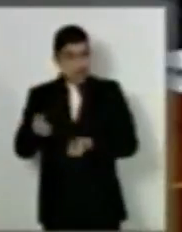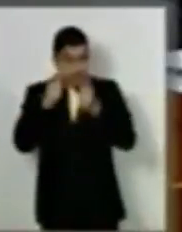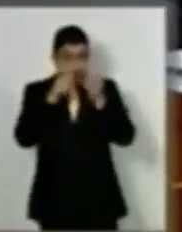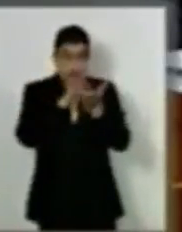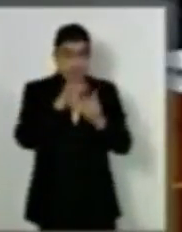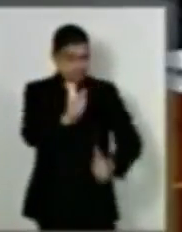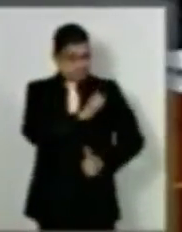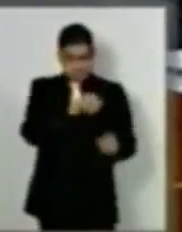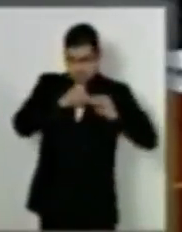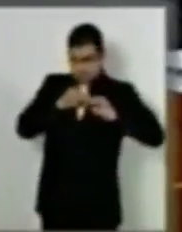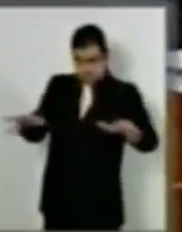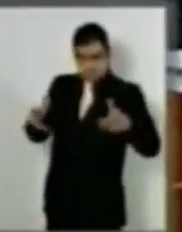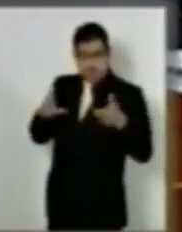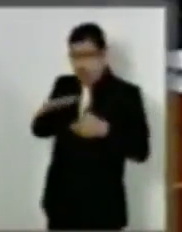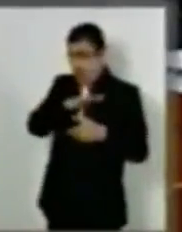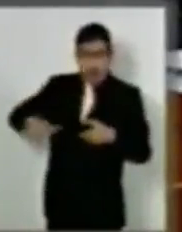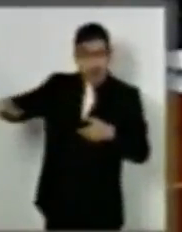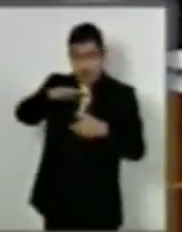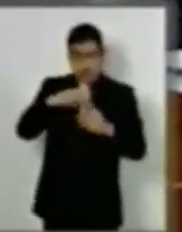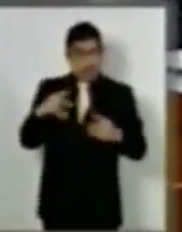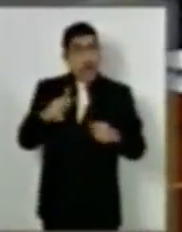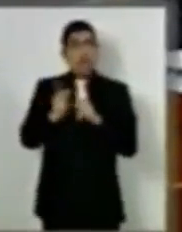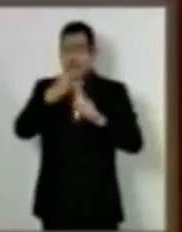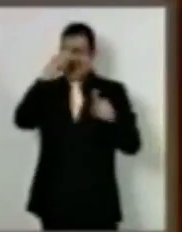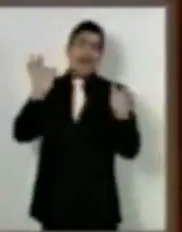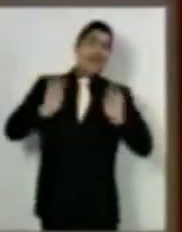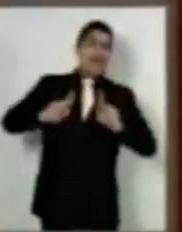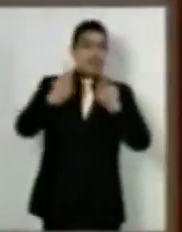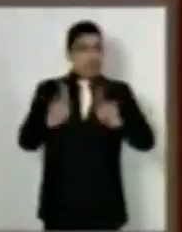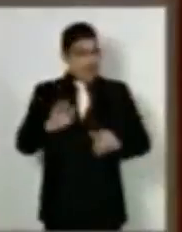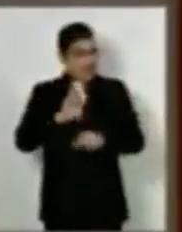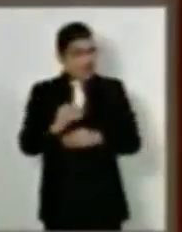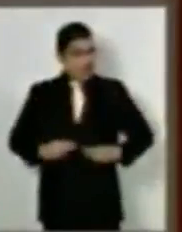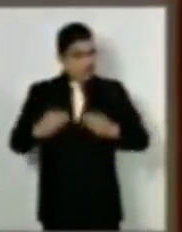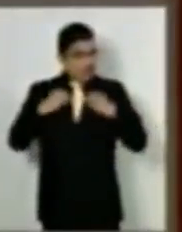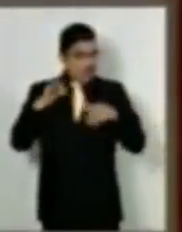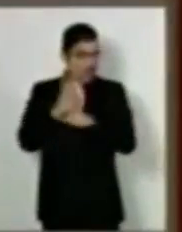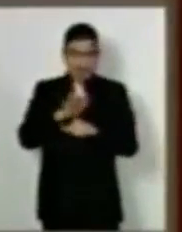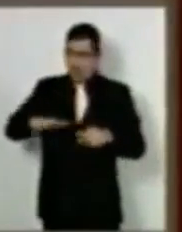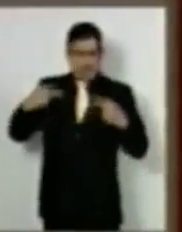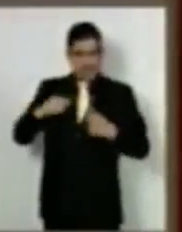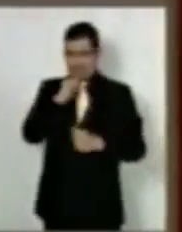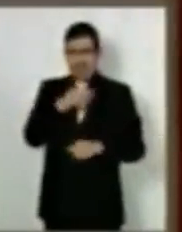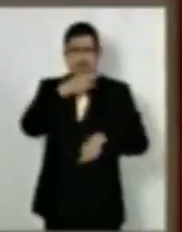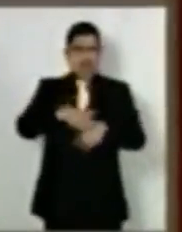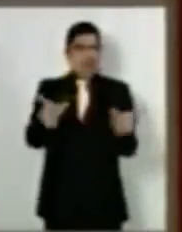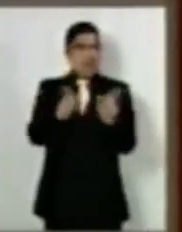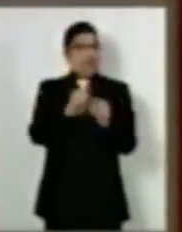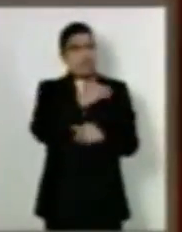la militarización de su país para garantizar la paz, la vida y la seguridad de sus habitantes. Es